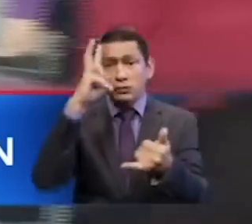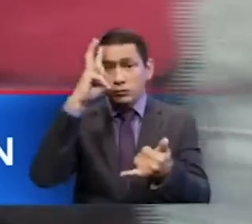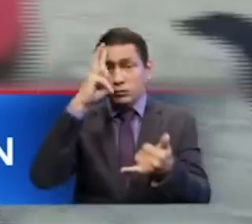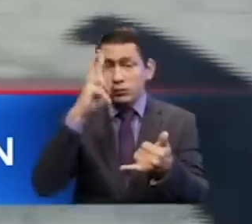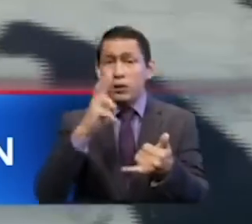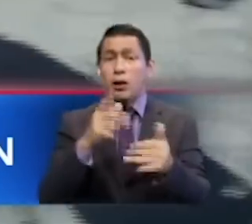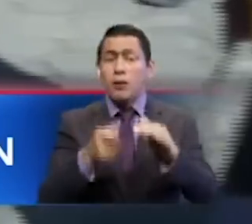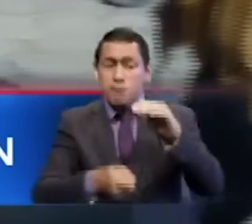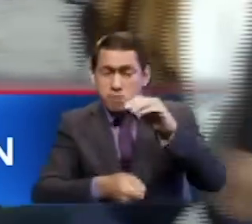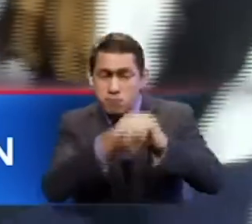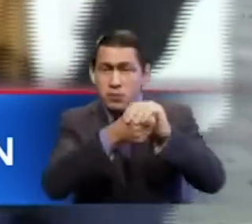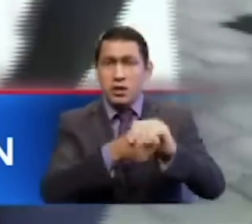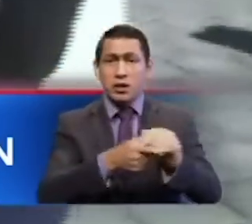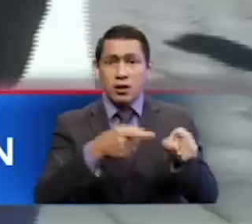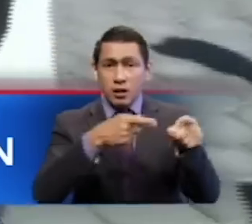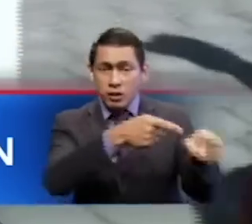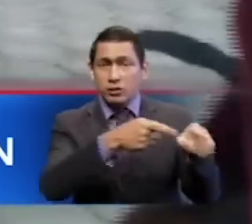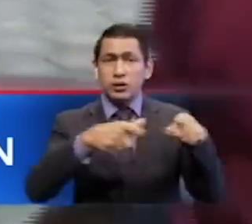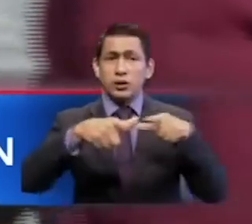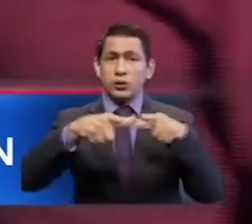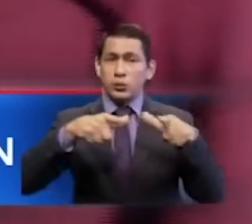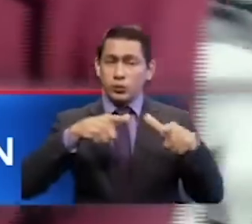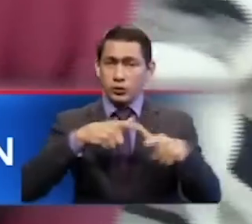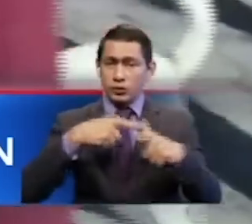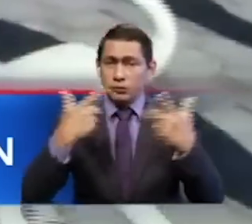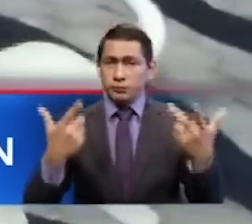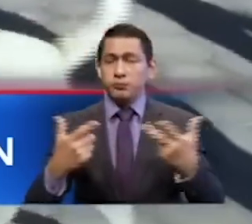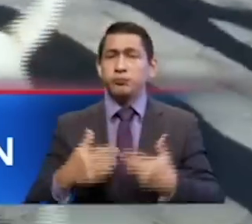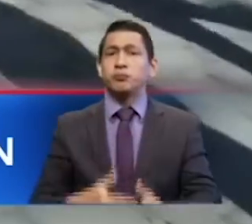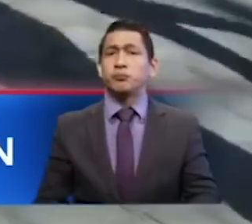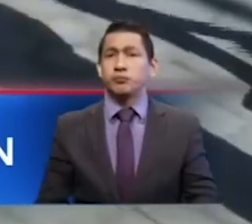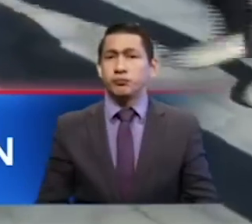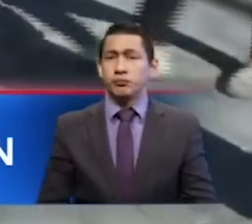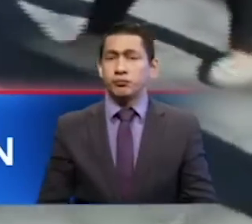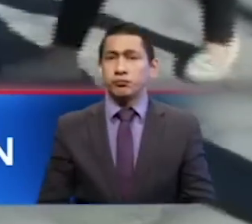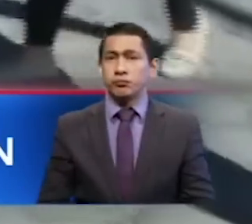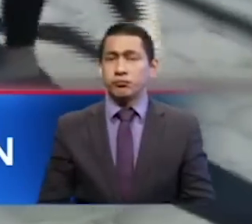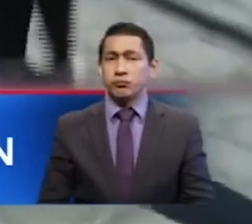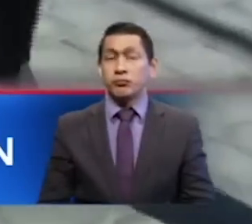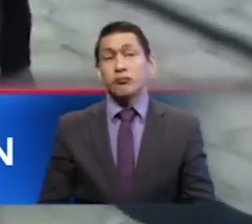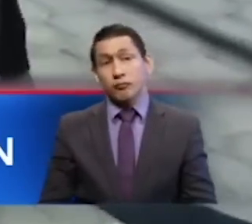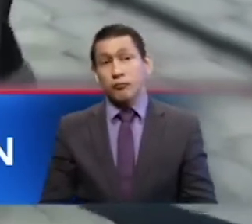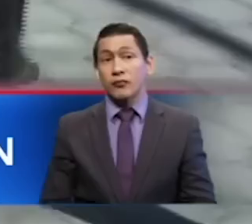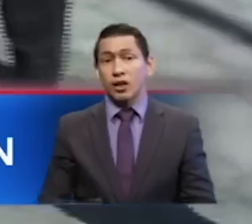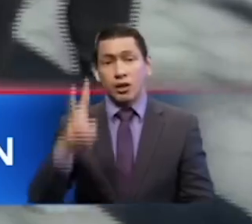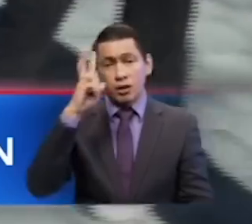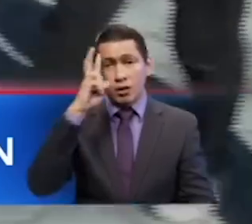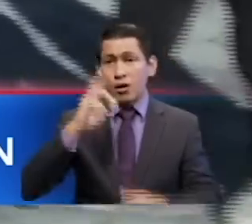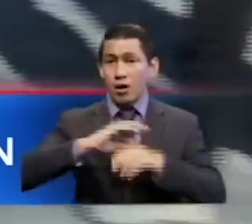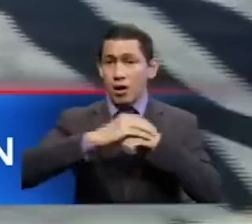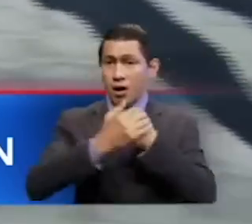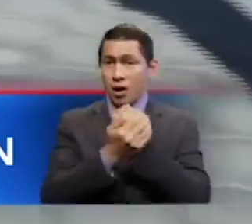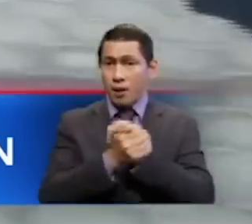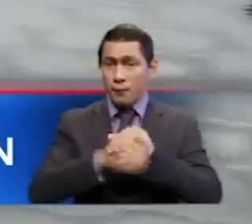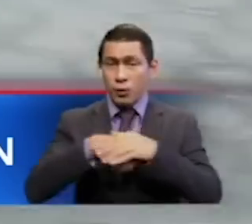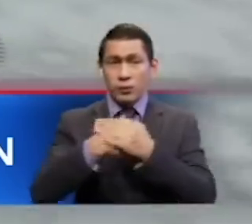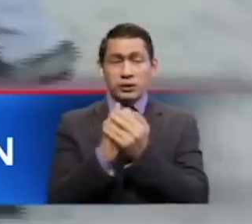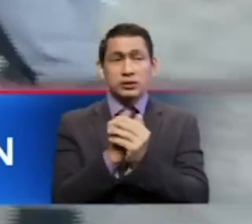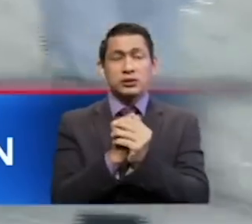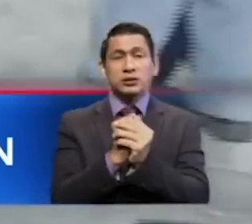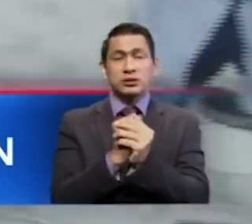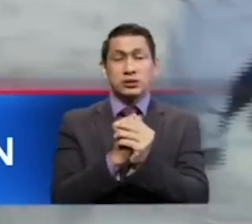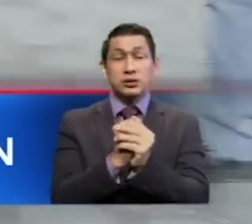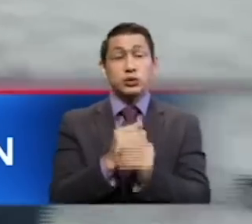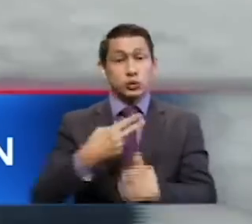los ladrones prácticamente... Hay que decir las palabras como son. Los ladrones vengan y hagan de las suyas aquí.